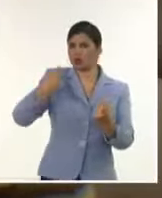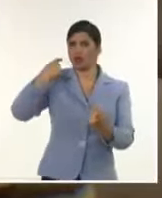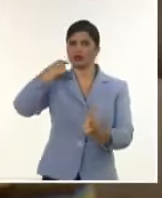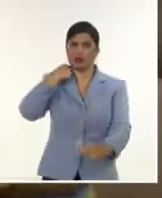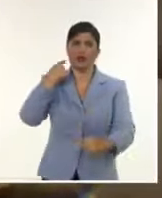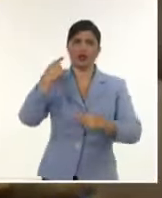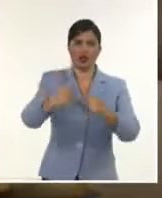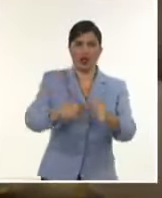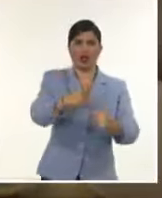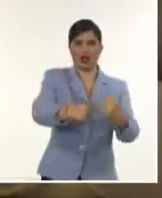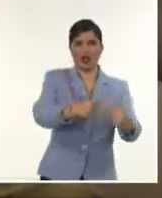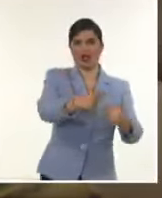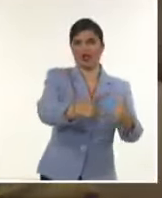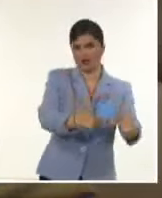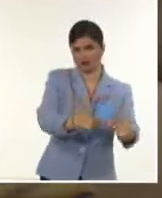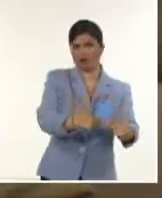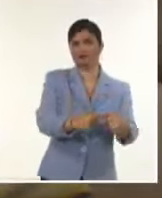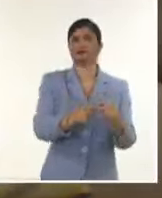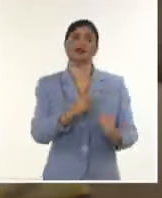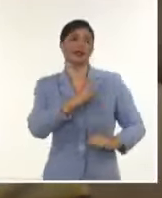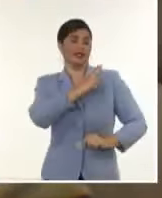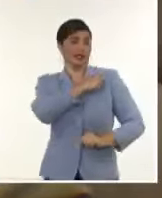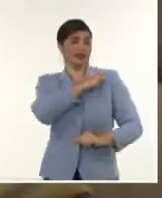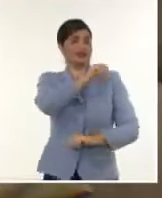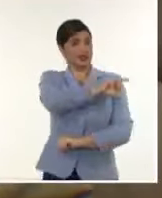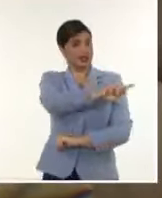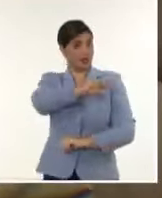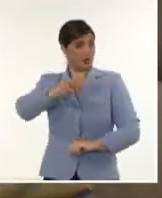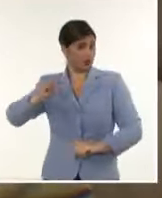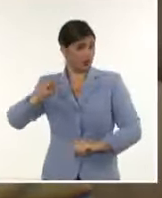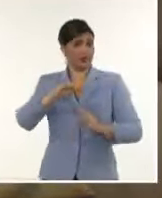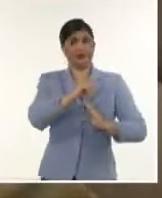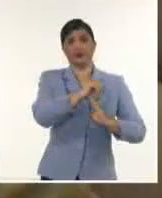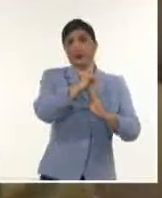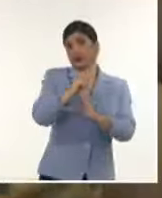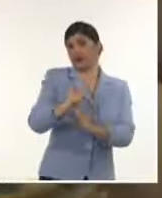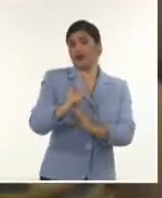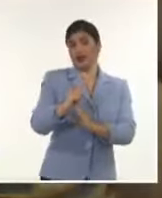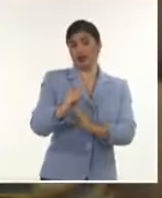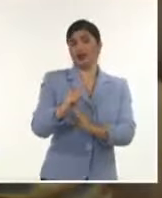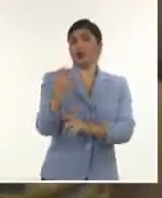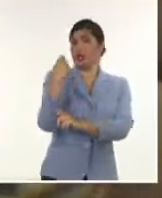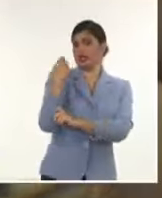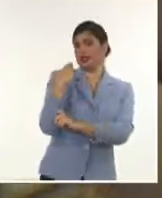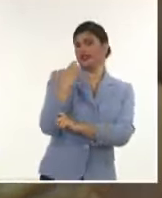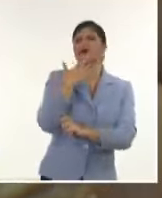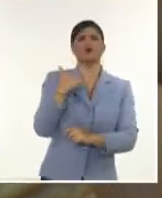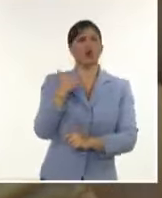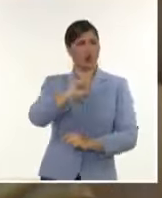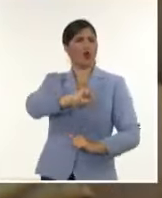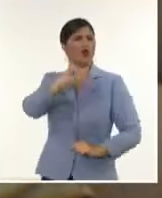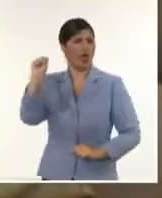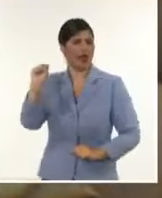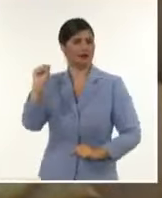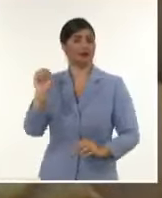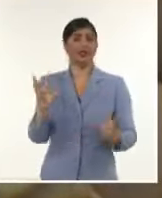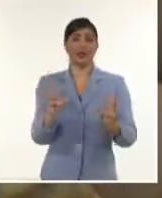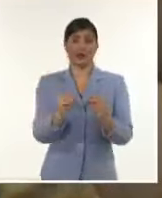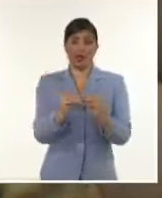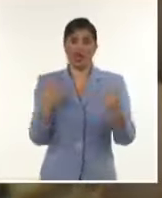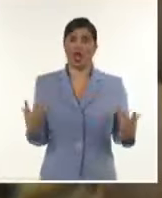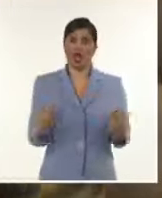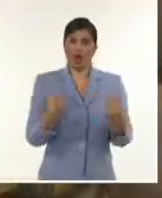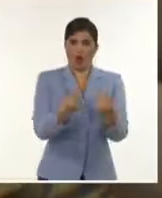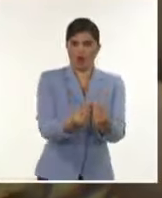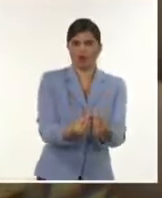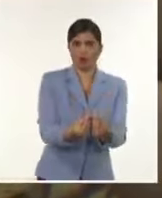deber. El jefe de la revolución, el comandante en jefe, nos enseñó que solo con la unidad podremos alcanzar los grandes éxitos de la patria. Y